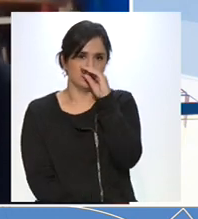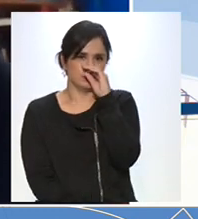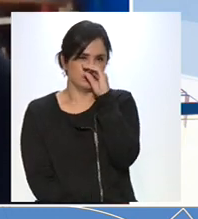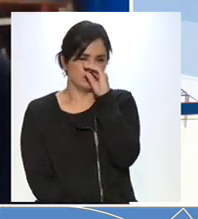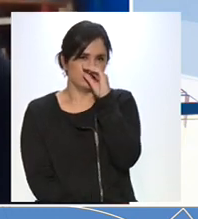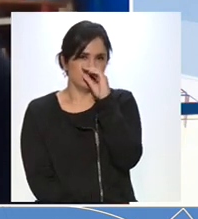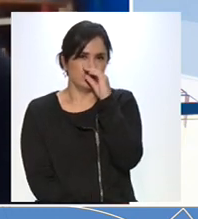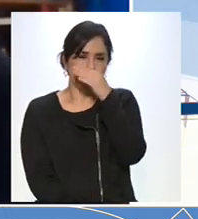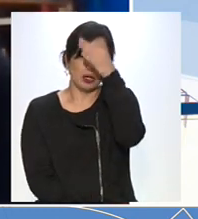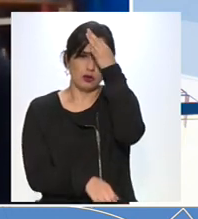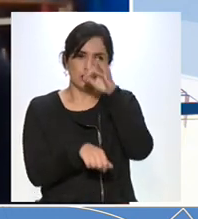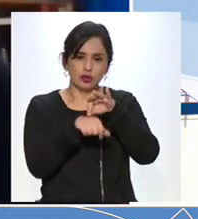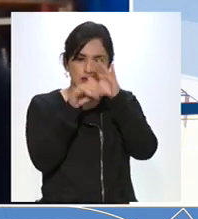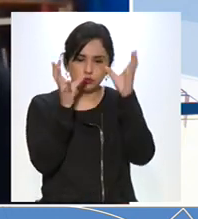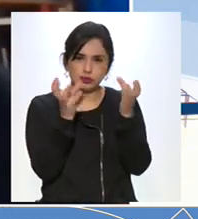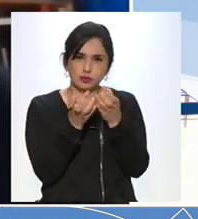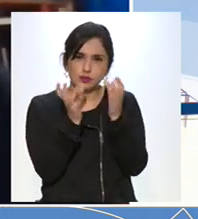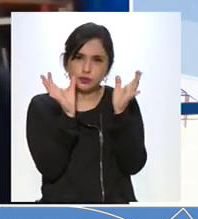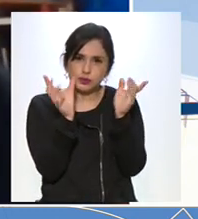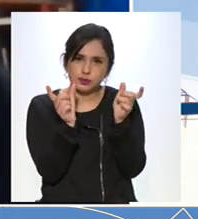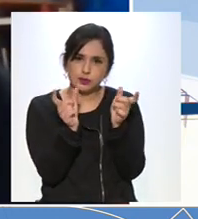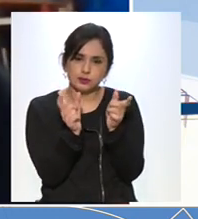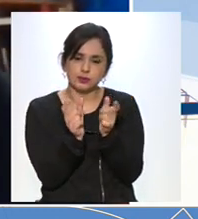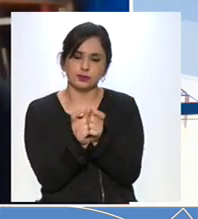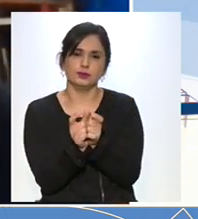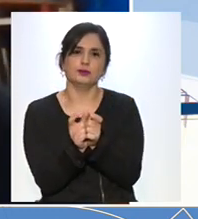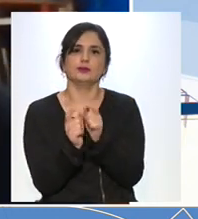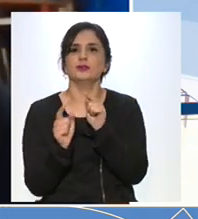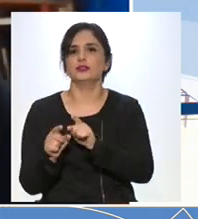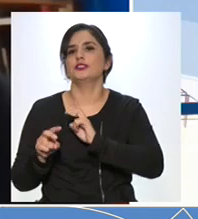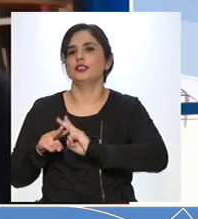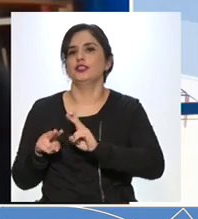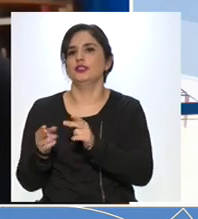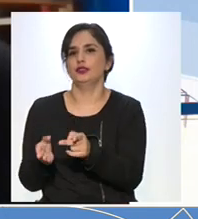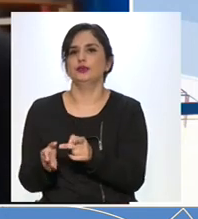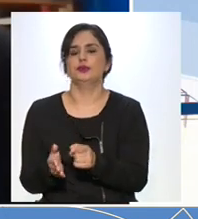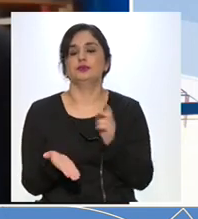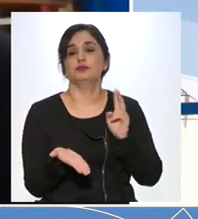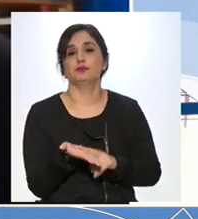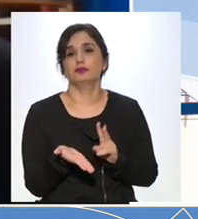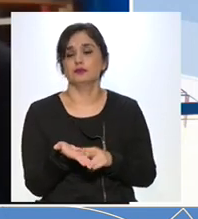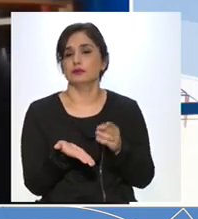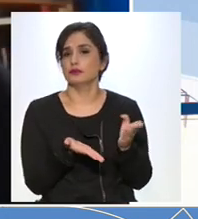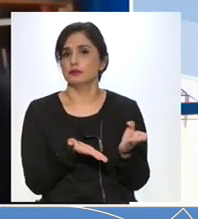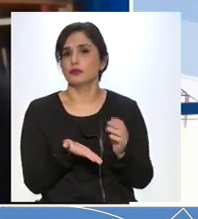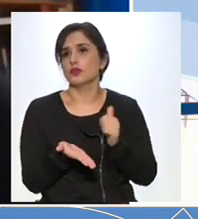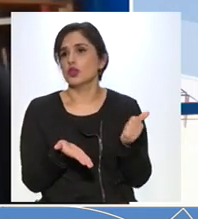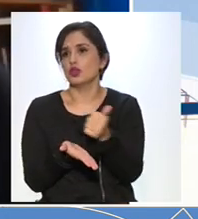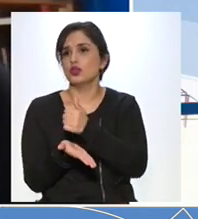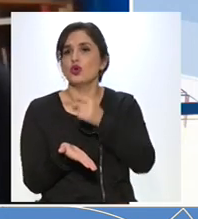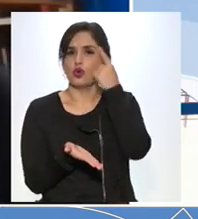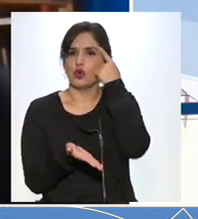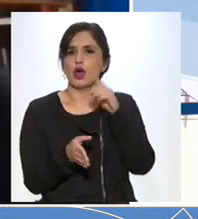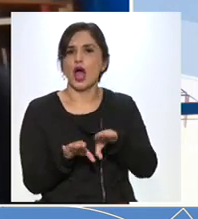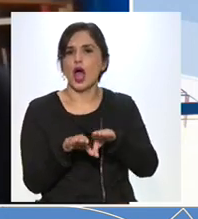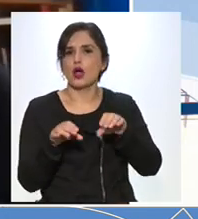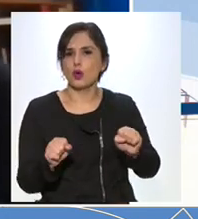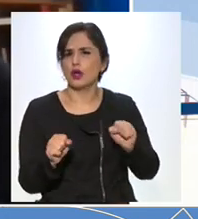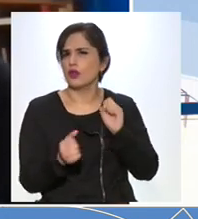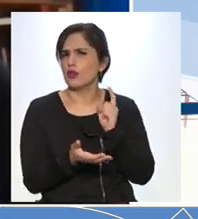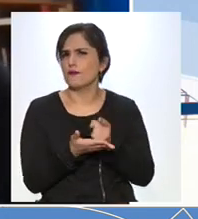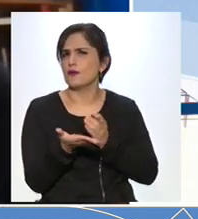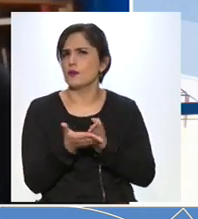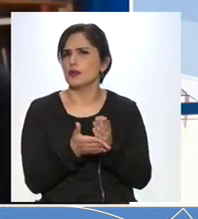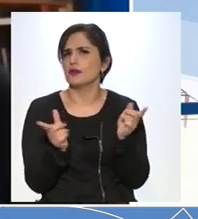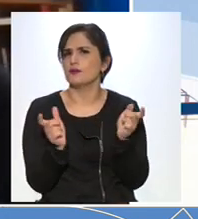pandemia, aparentemente, se incrementa esto. Y la verdad es que todos estábamos de acuerdo en que debió haber empezado a